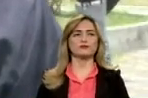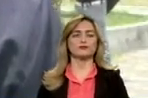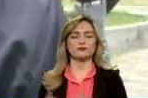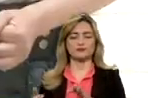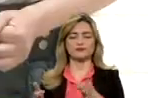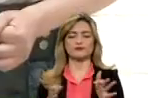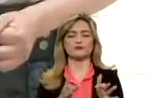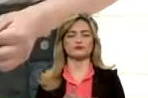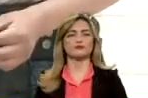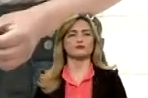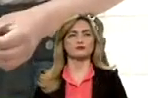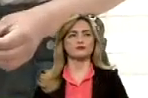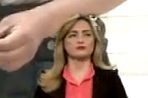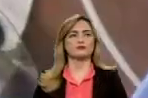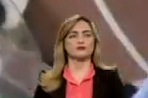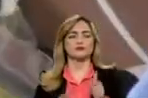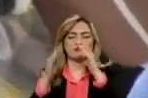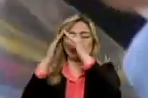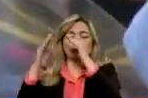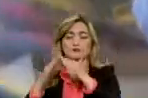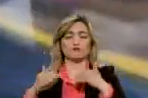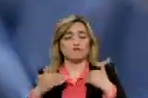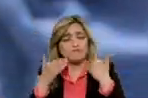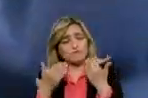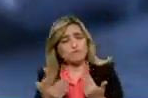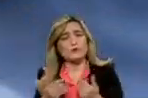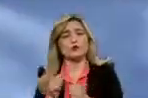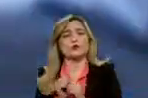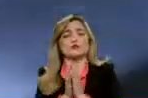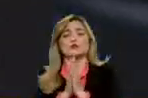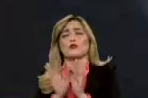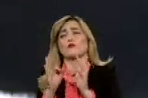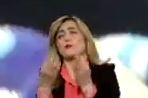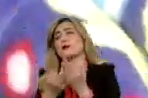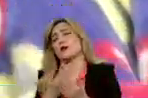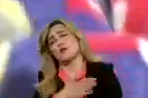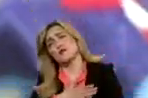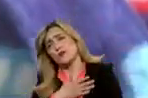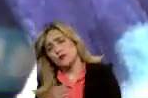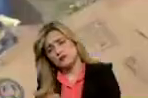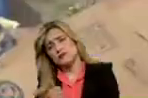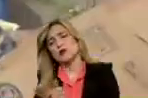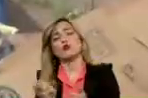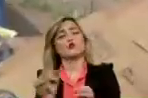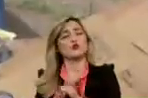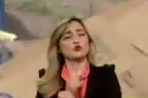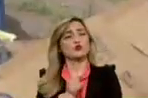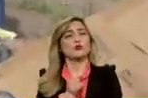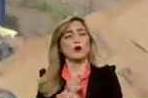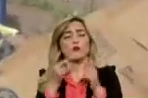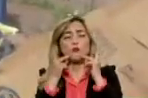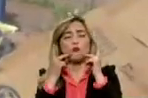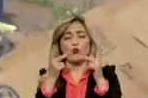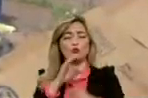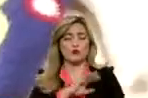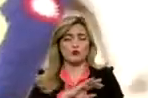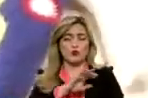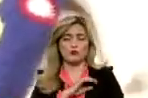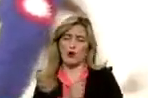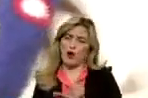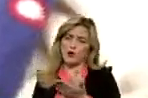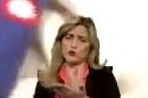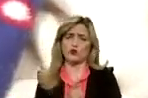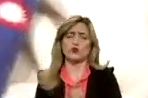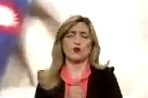tratamiento respectivo. Sus vecinos de buen corazón anhelan que aparezcan sus familiares o que alguna entidad, sea pública o municipal, se